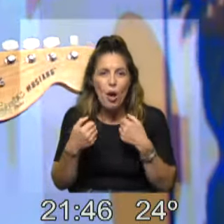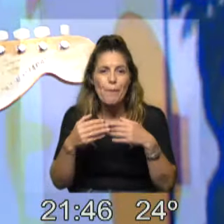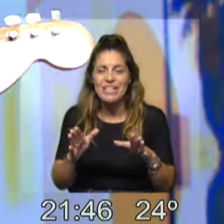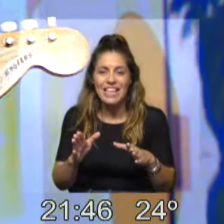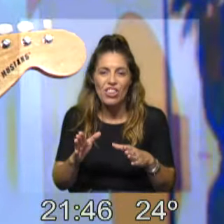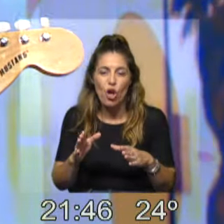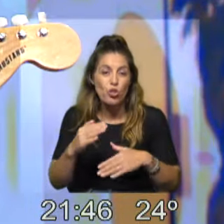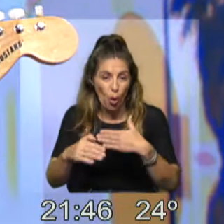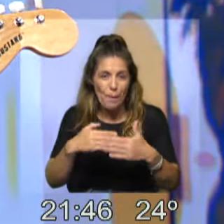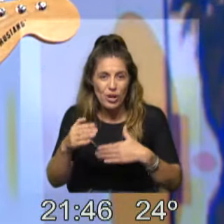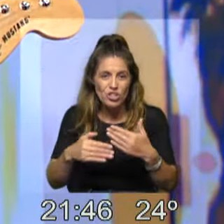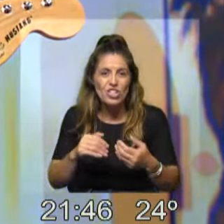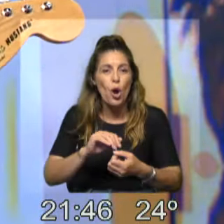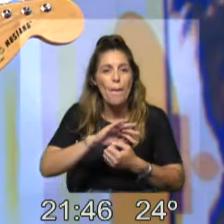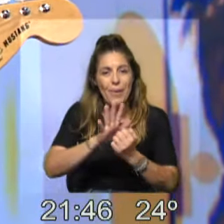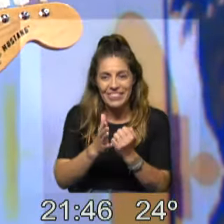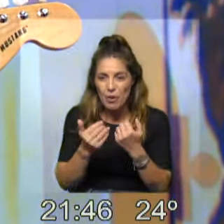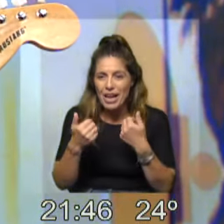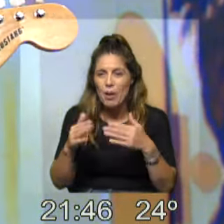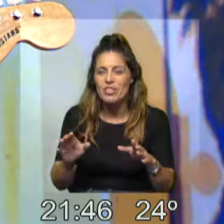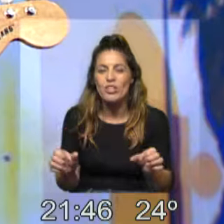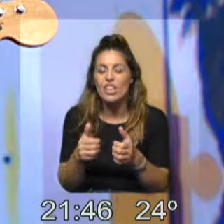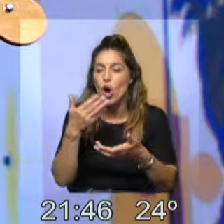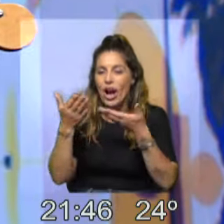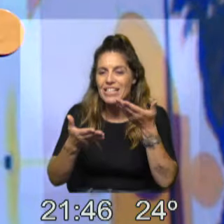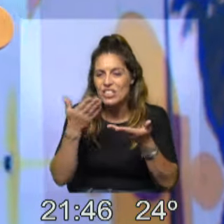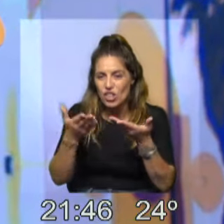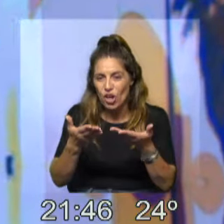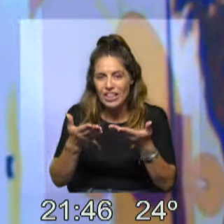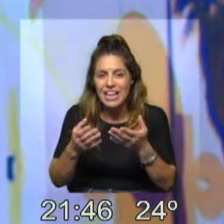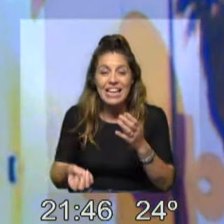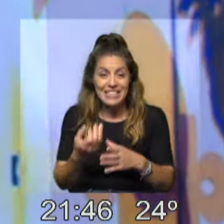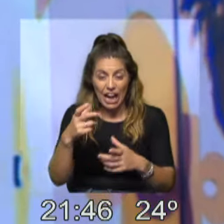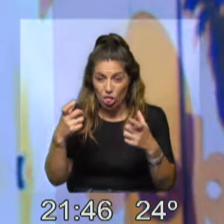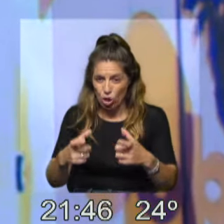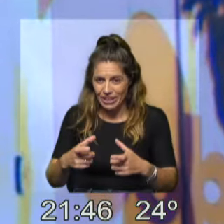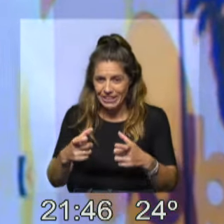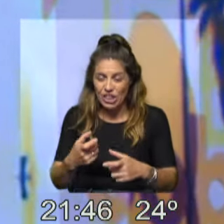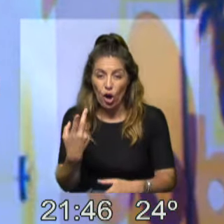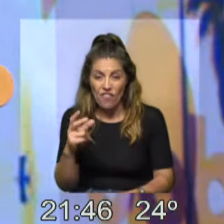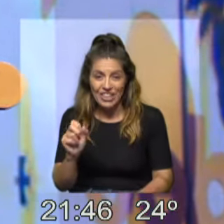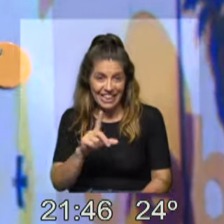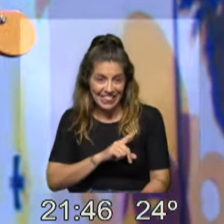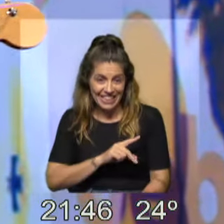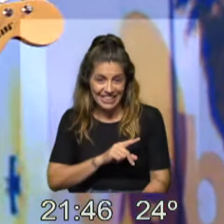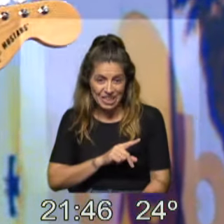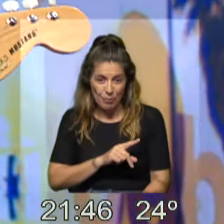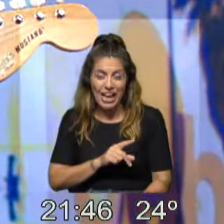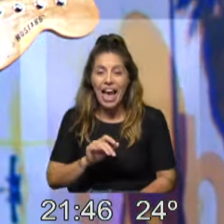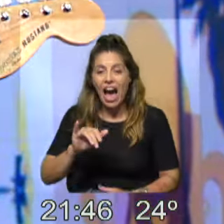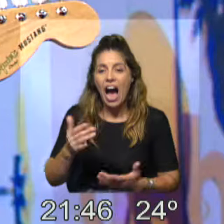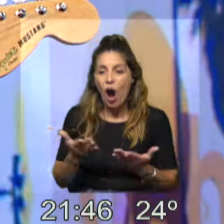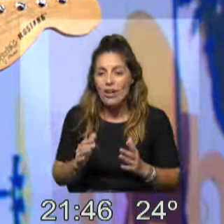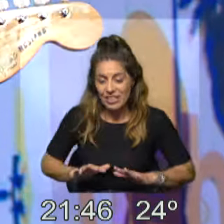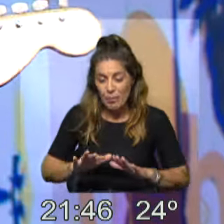o sea, todo el proceso en pandemia que empezó a hacer haciendo canciones, sacando el disco ahora que sacamos el 20 de diciembre, se está formando y se